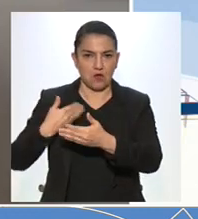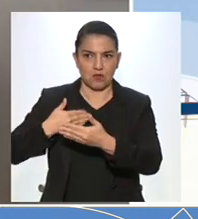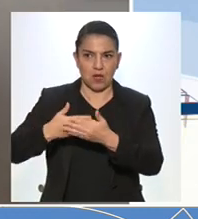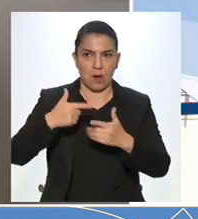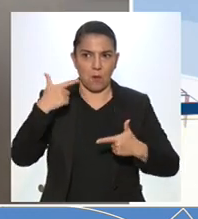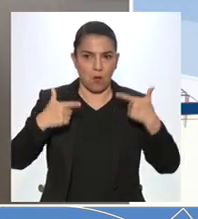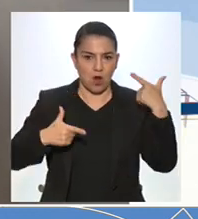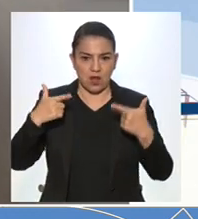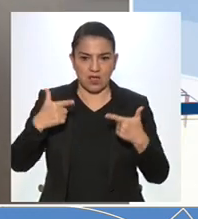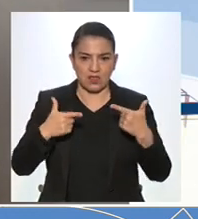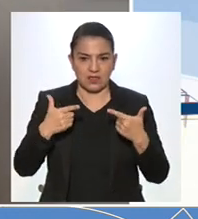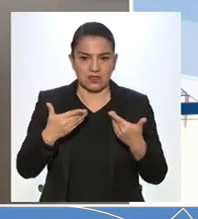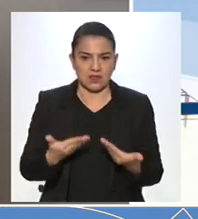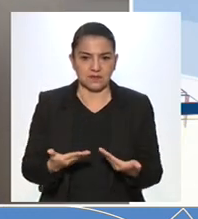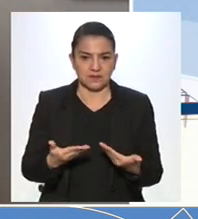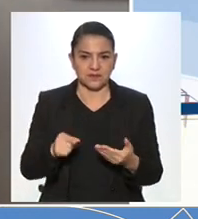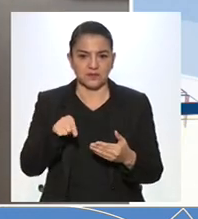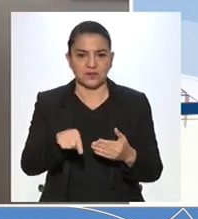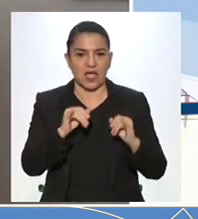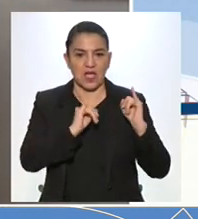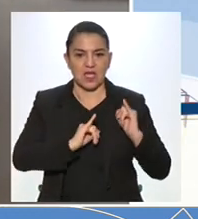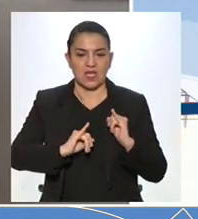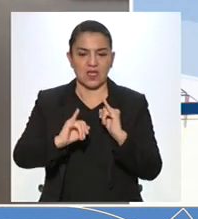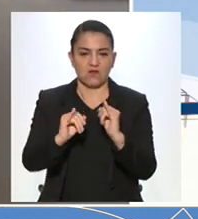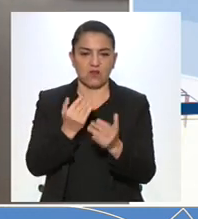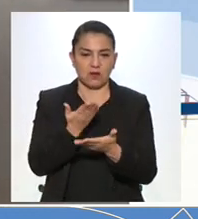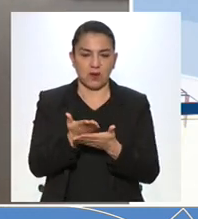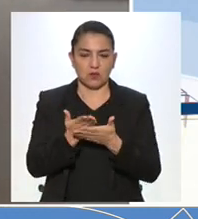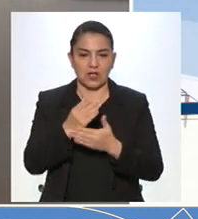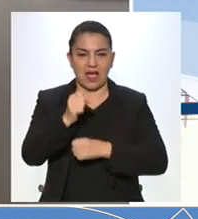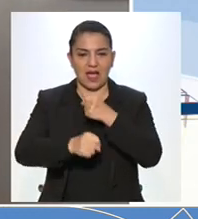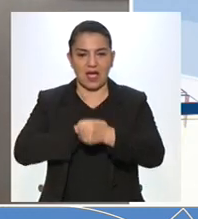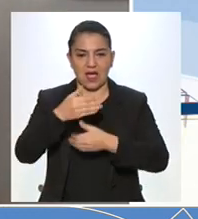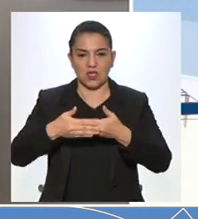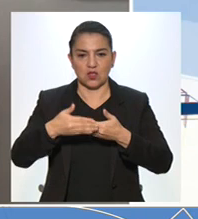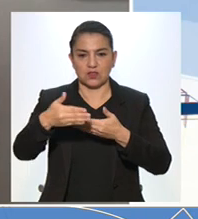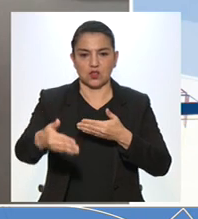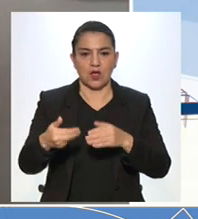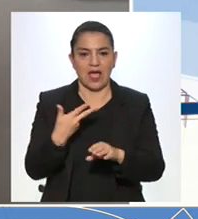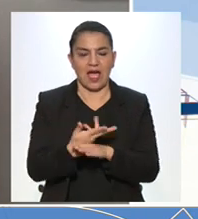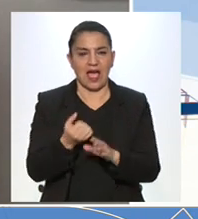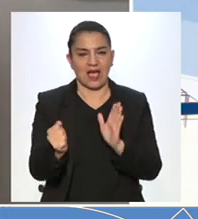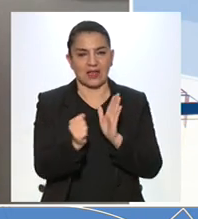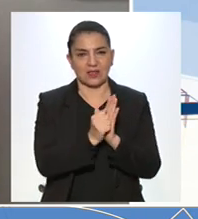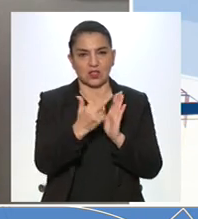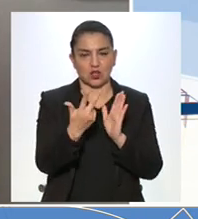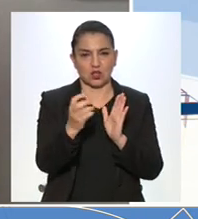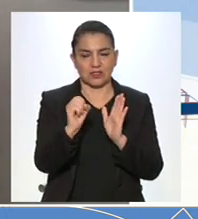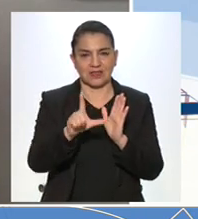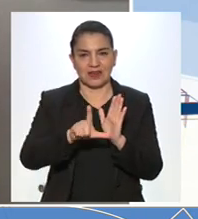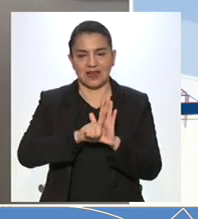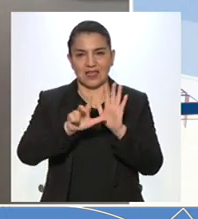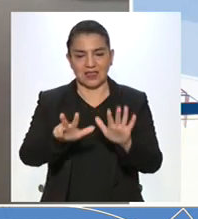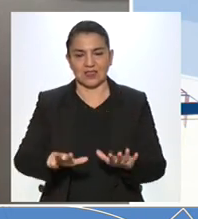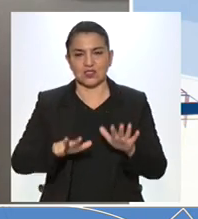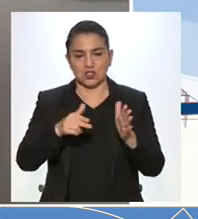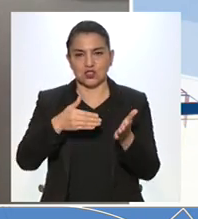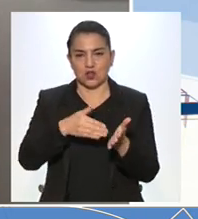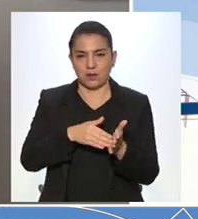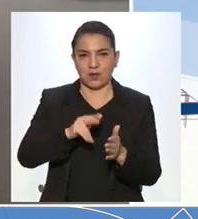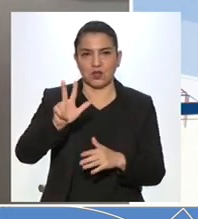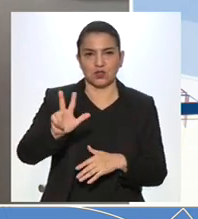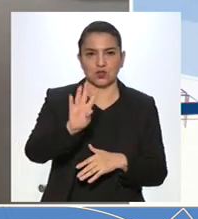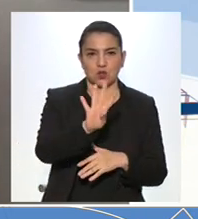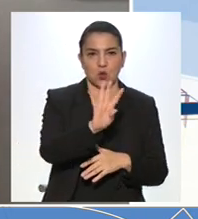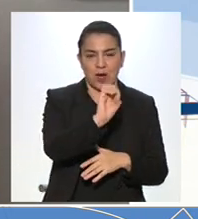El IPOM correspondiente y el informe de las proposiciones para el año calendario siguiente, según lo dispone el artículo 80 de la ley 18.840 orgánico constitucional